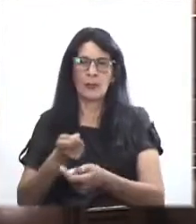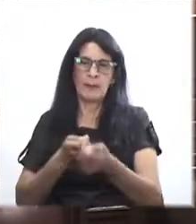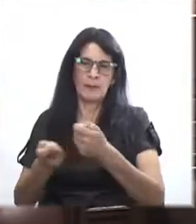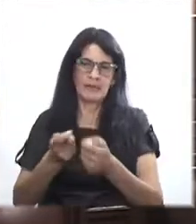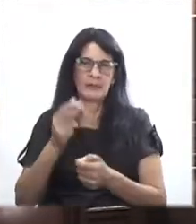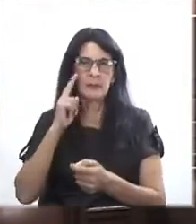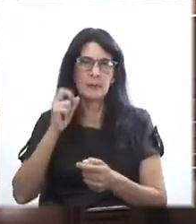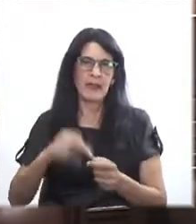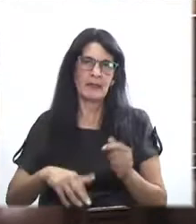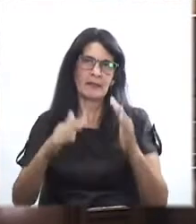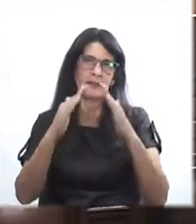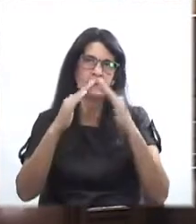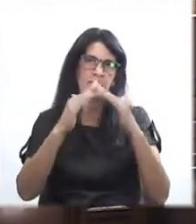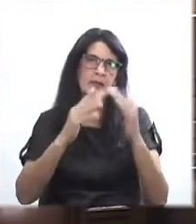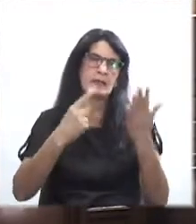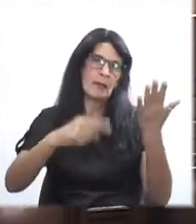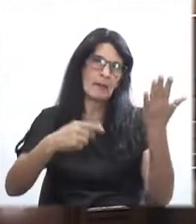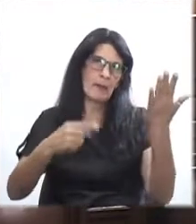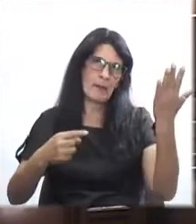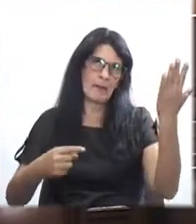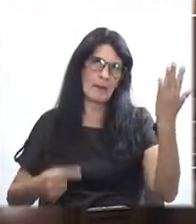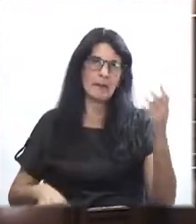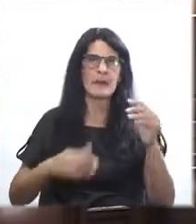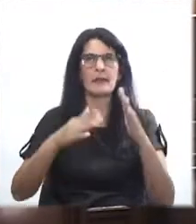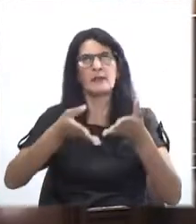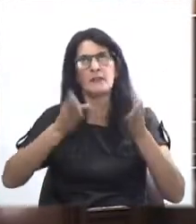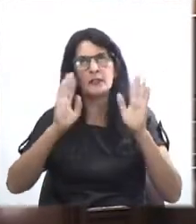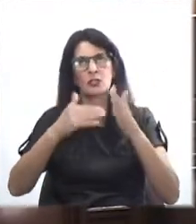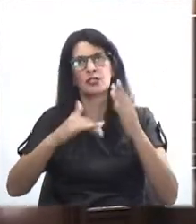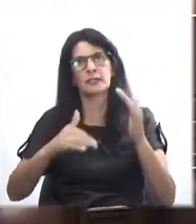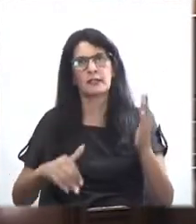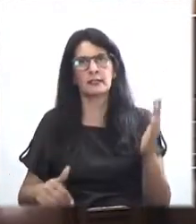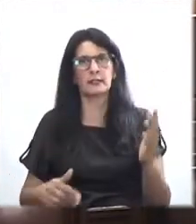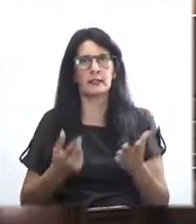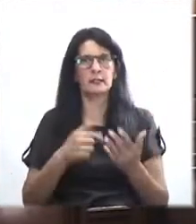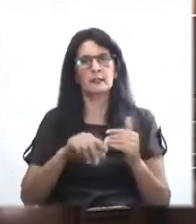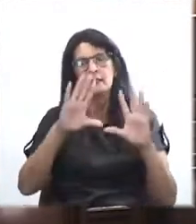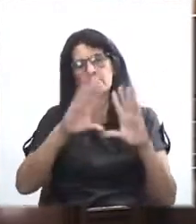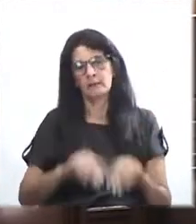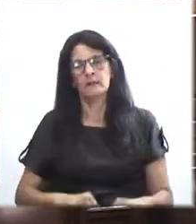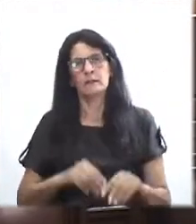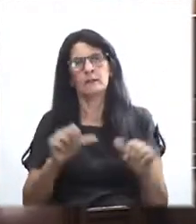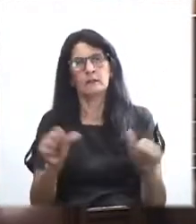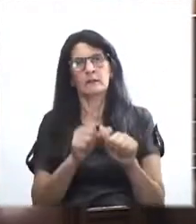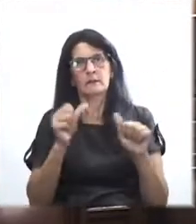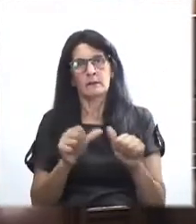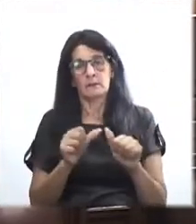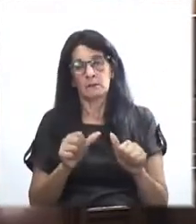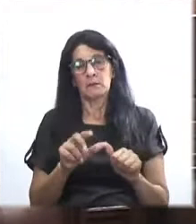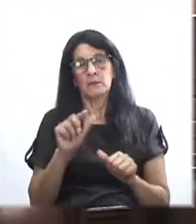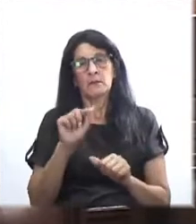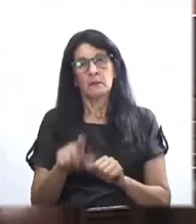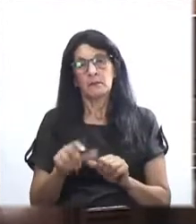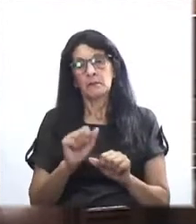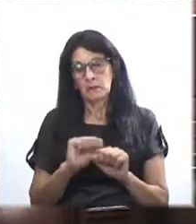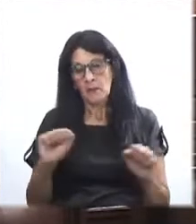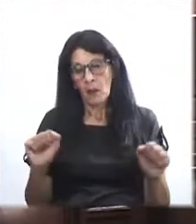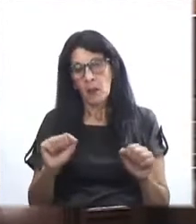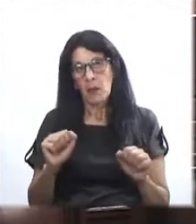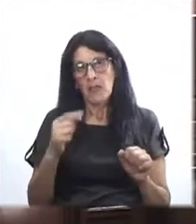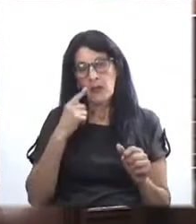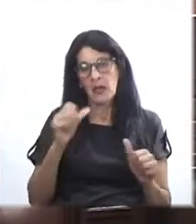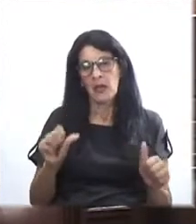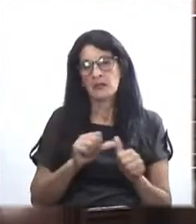de vivienda, etcétera, etcétera, construir edificios, hacer todo lo que hace, bueno, tendrá que prestarse de